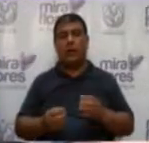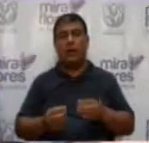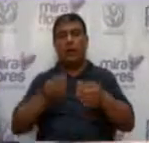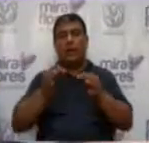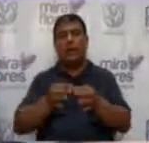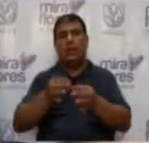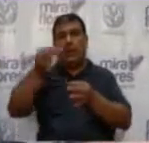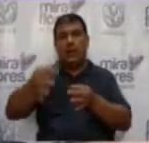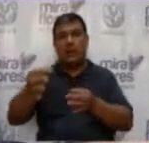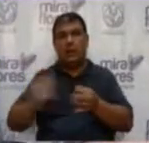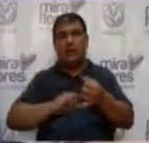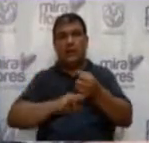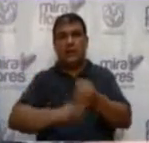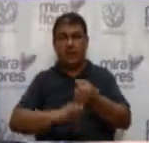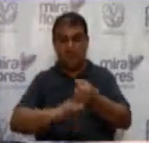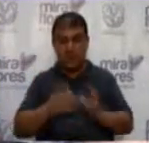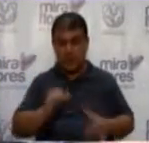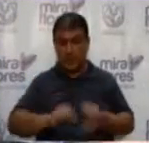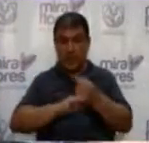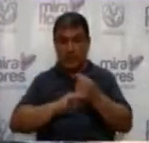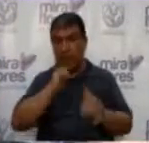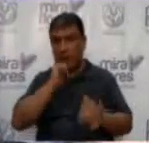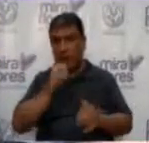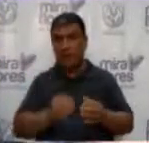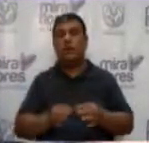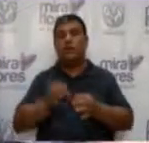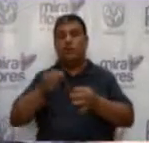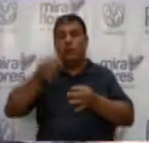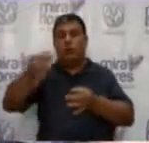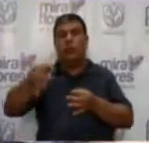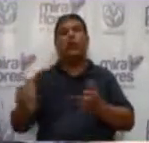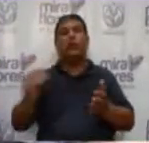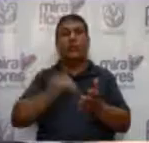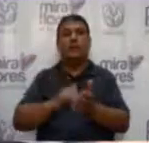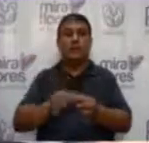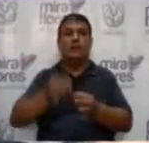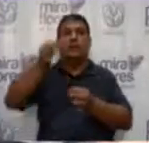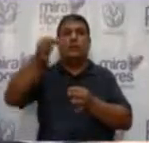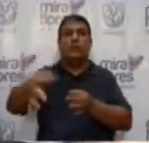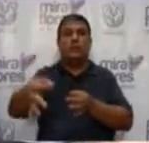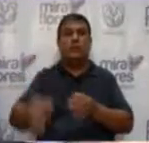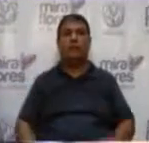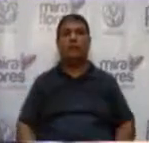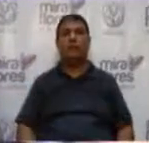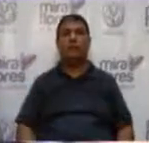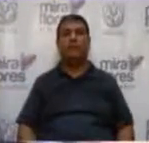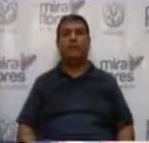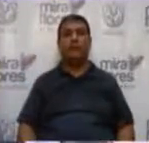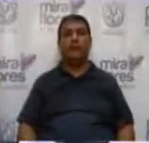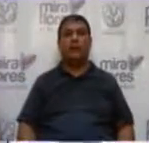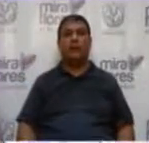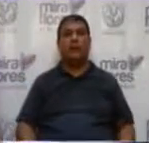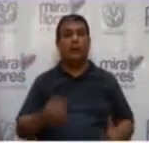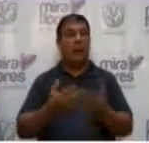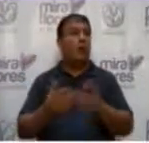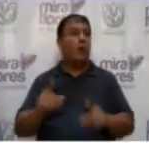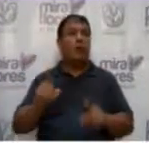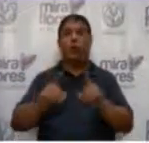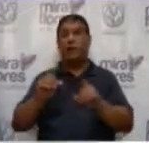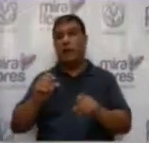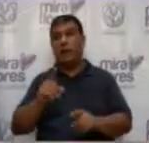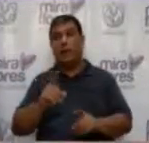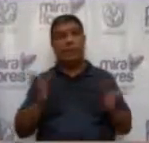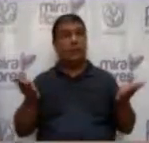septiembre, y si en septiembre no estaban concluidas, se hará la extensión debida, por supuesto. Bien, ¿alguna otra